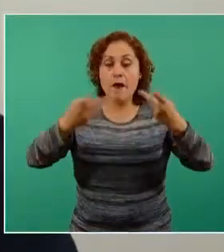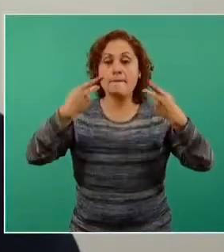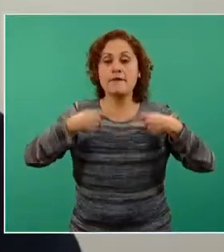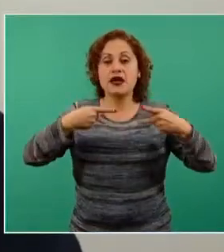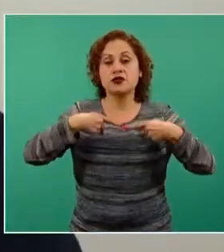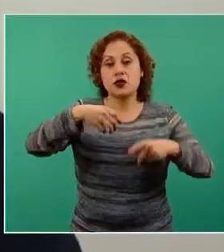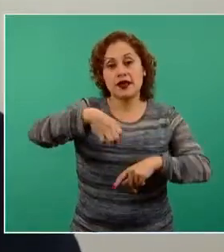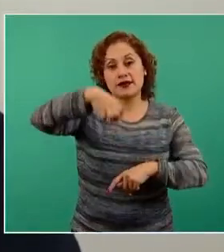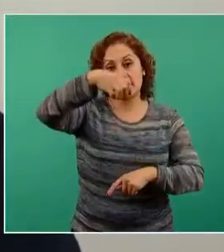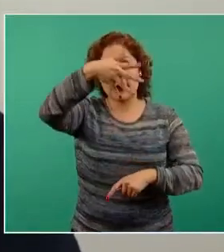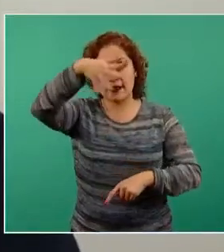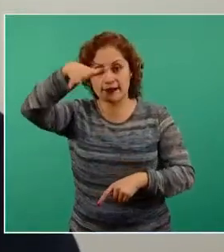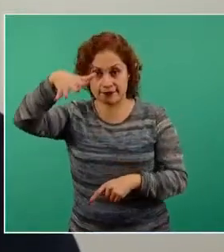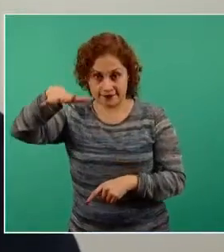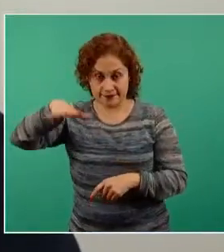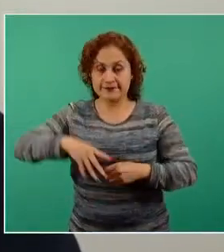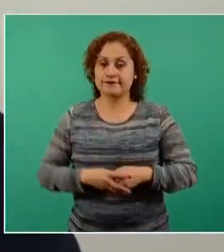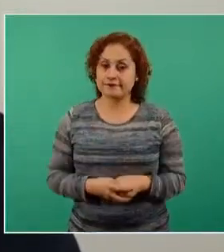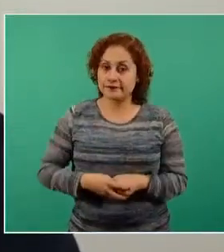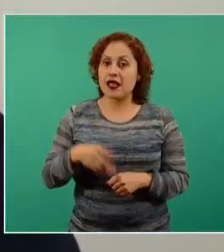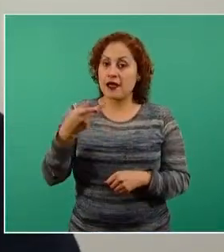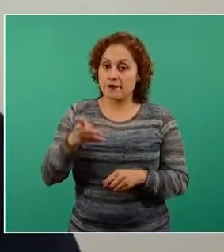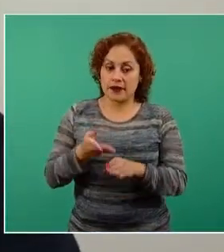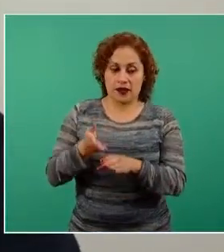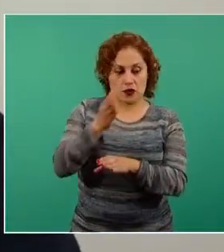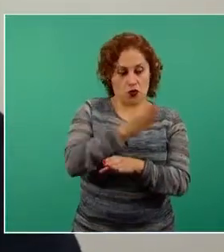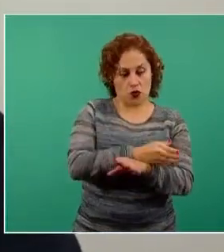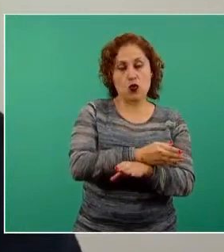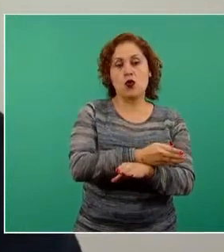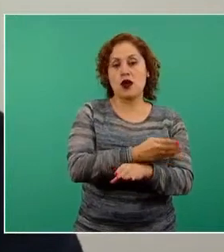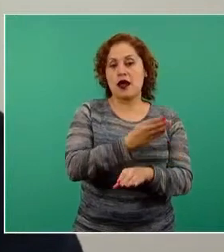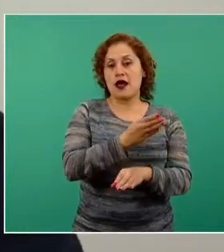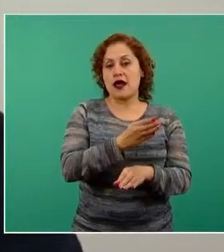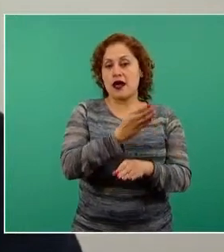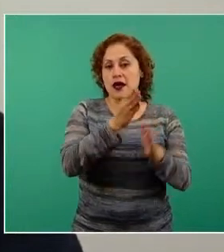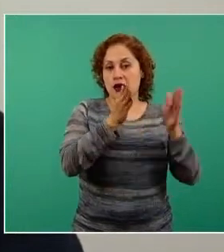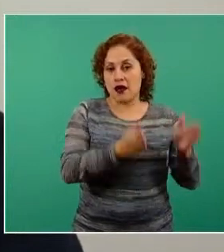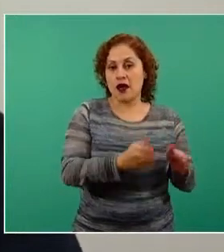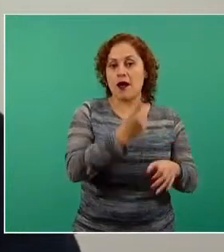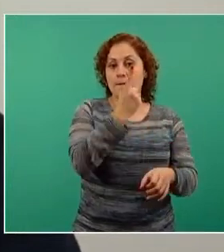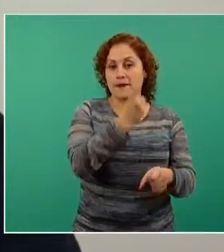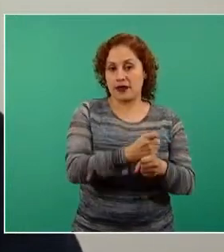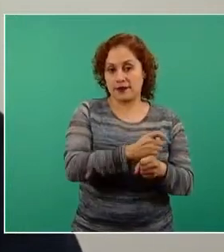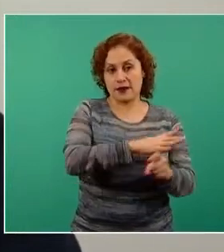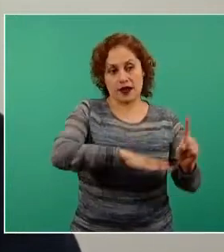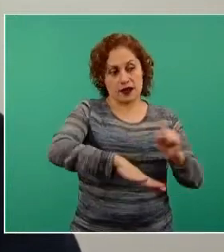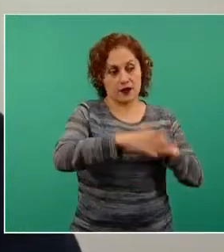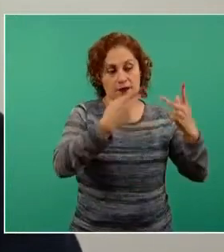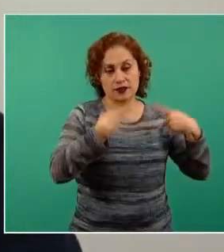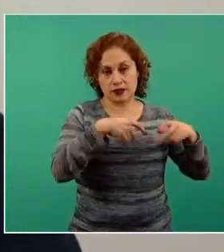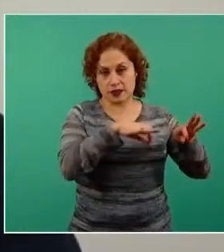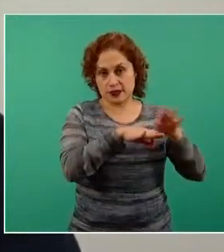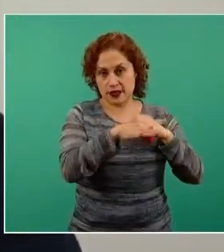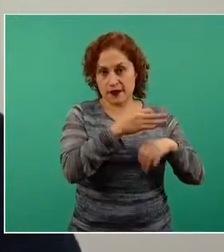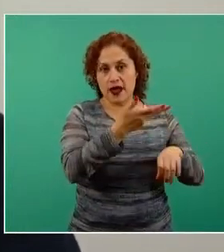2, esto sin dejar de lado que la etapa 1 todavía no ha terminado, sin embargo ya son cada vez